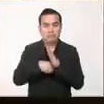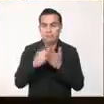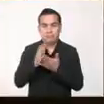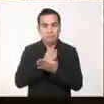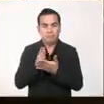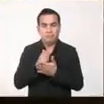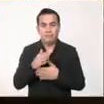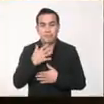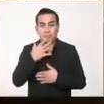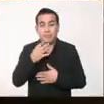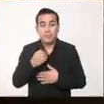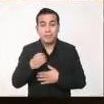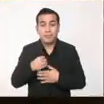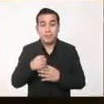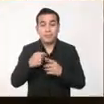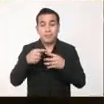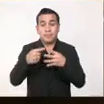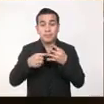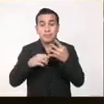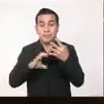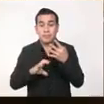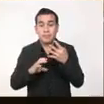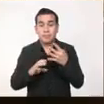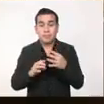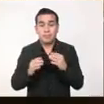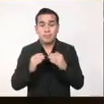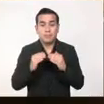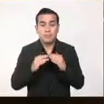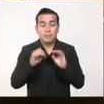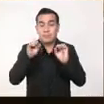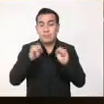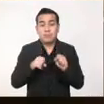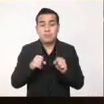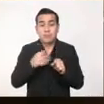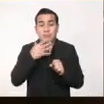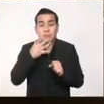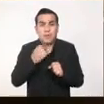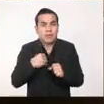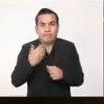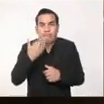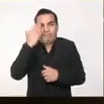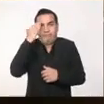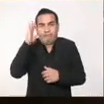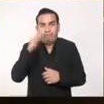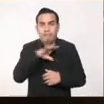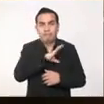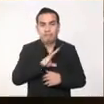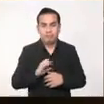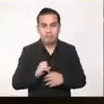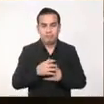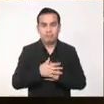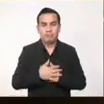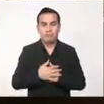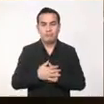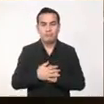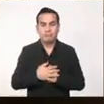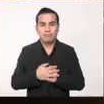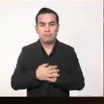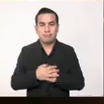obviamente no soy ni constitucionalista de mi propio país, tampoco lo puedo ser, ni me atrevería a serlo de El Salvador.